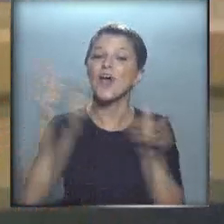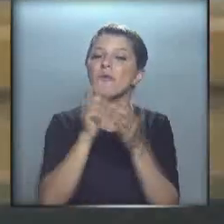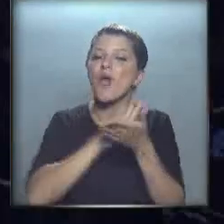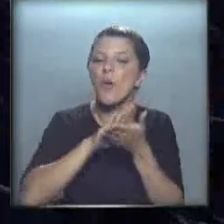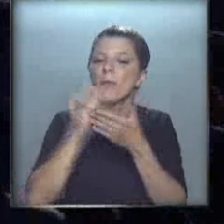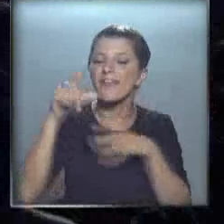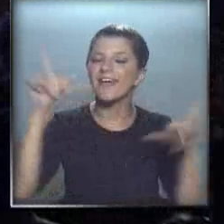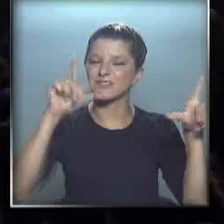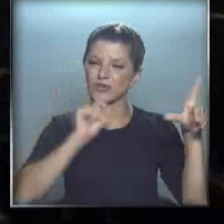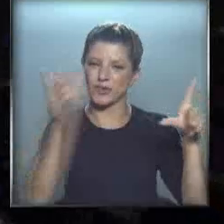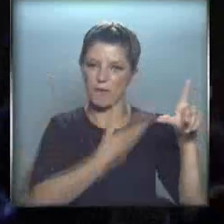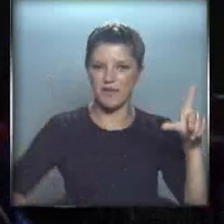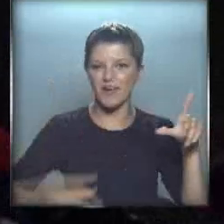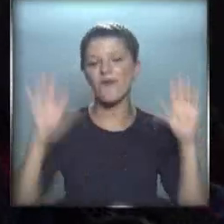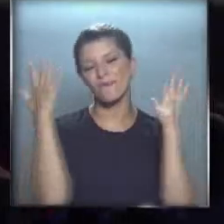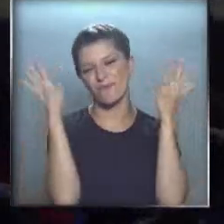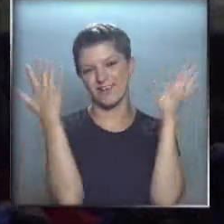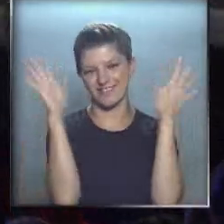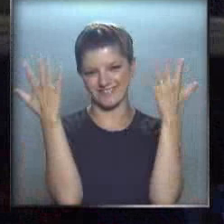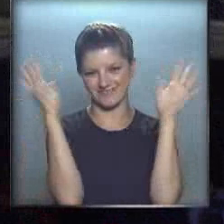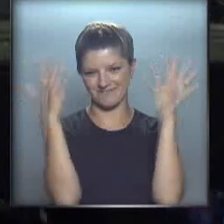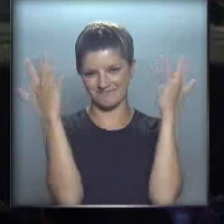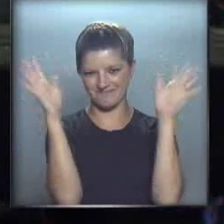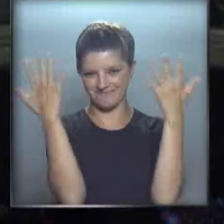televisión pública. Fuerte el aplauso para ellos, país.